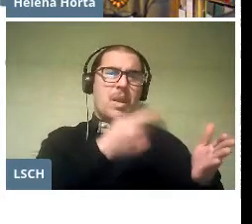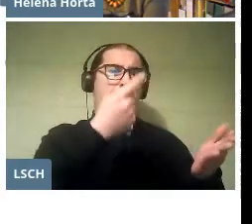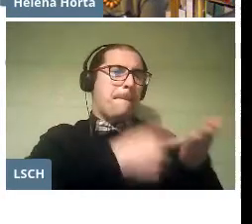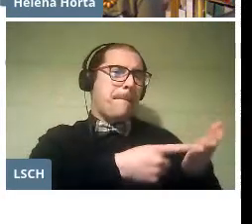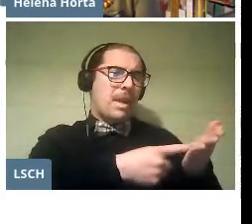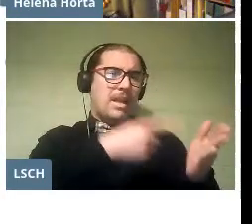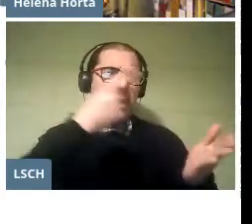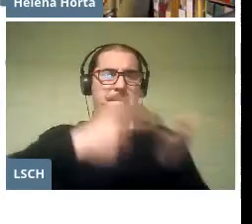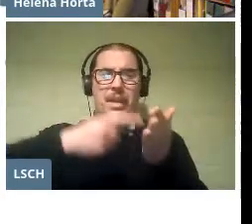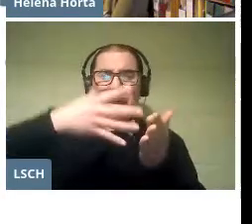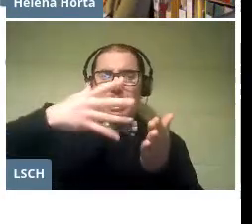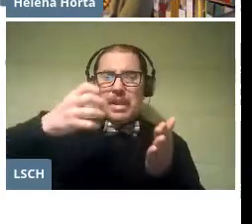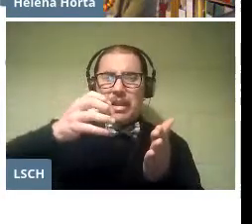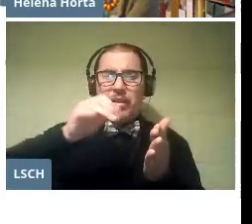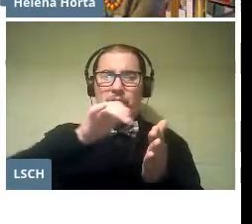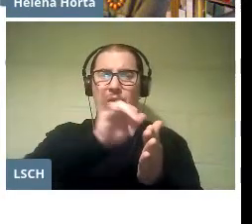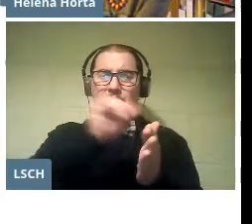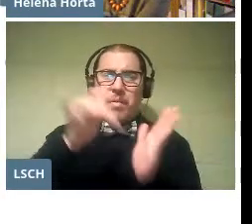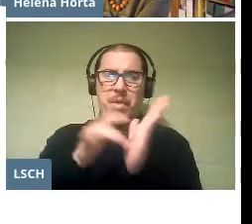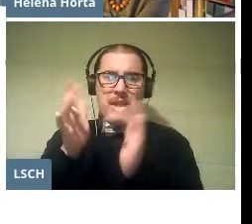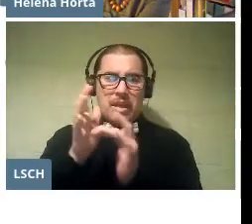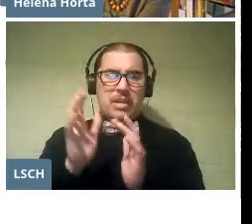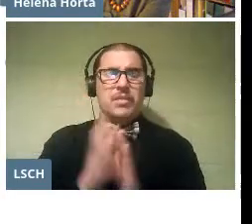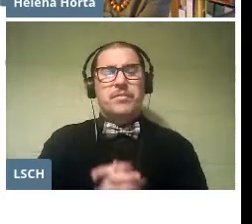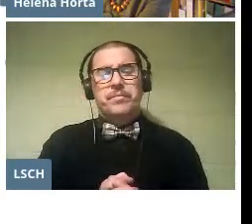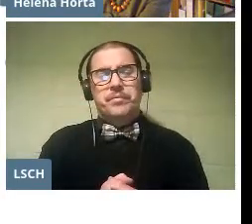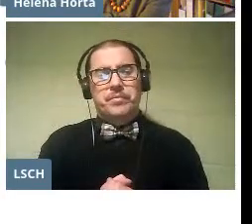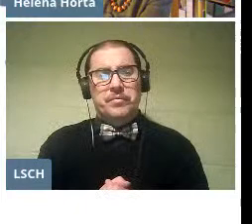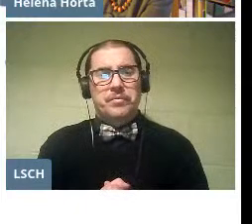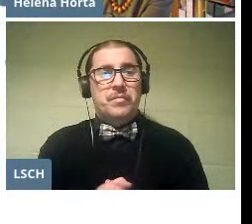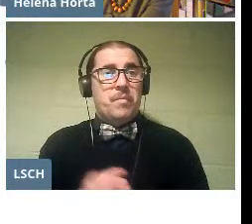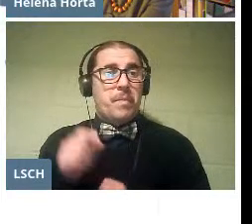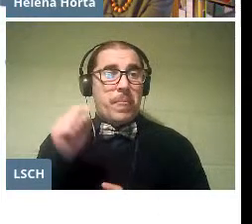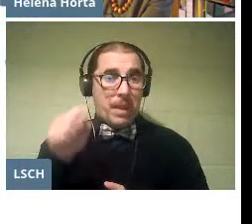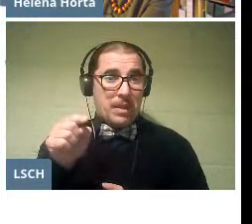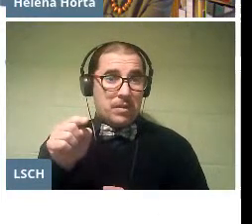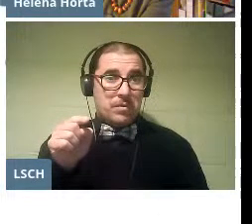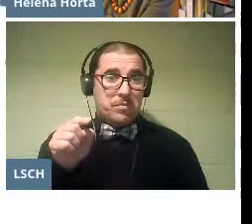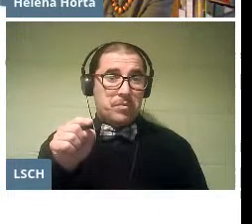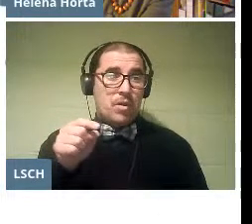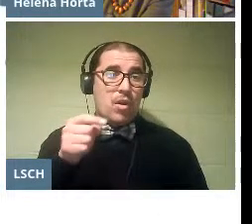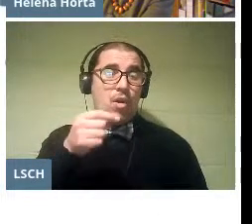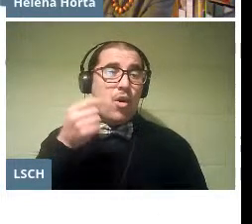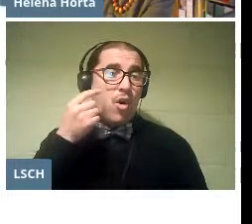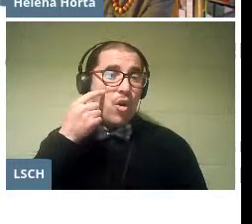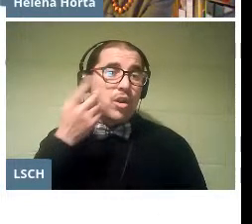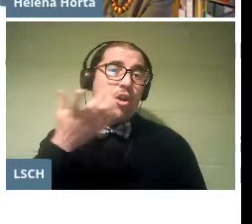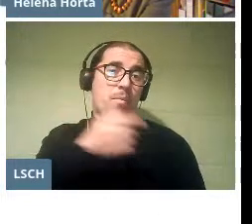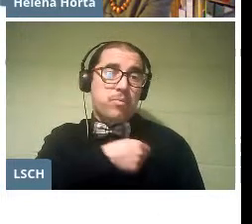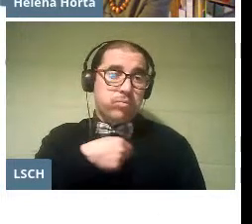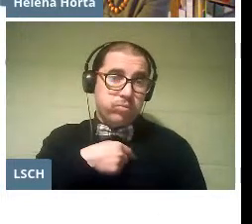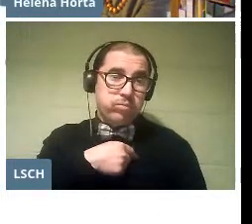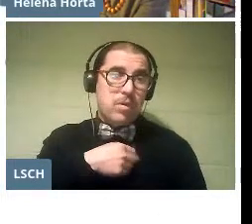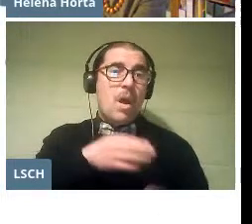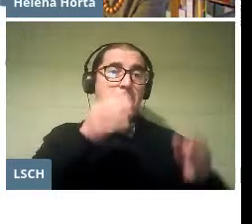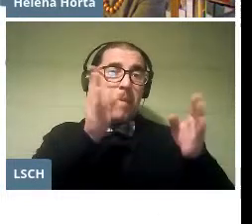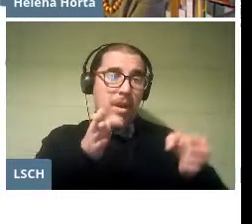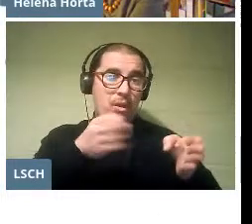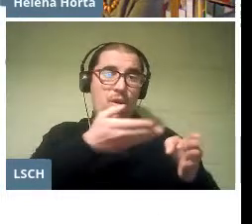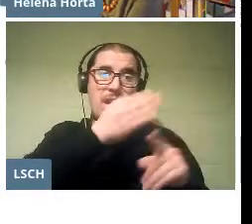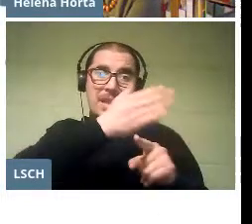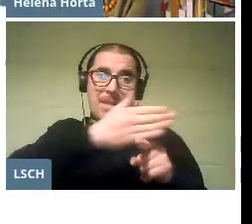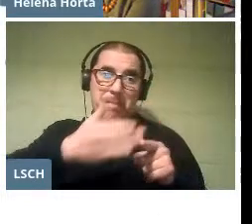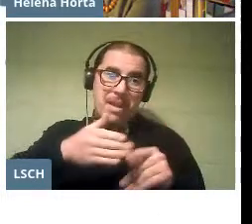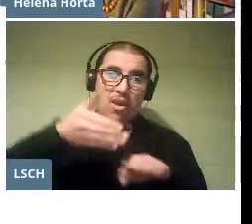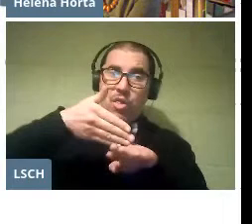el 1500 después de Cristo. Es lo que en arqueología se conoce como periodo intermedio tardío, y es el